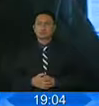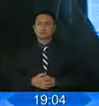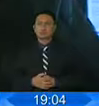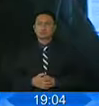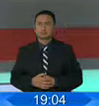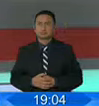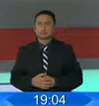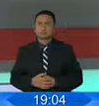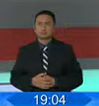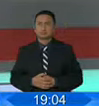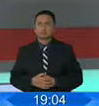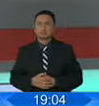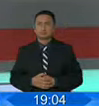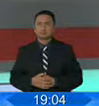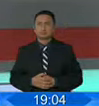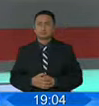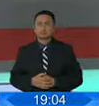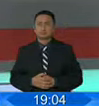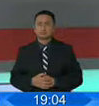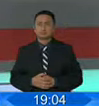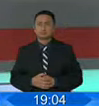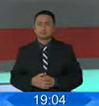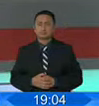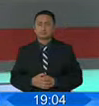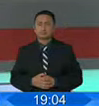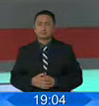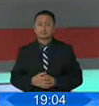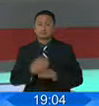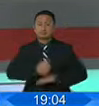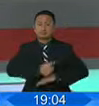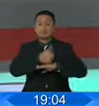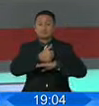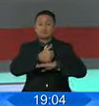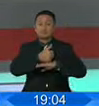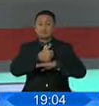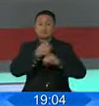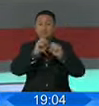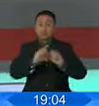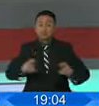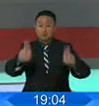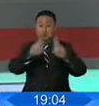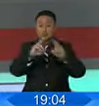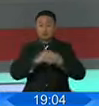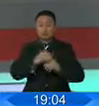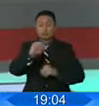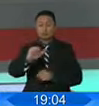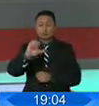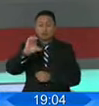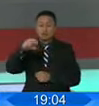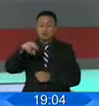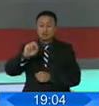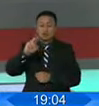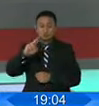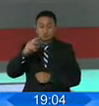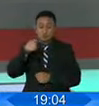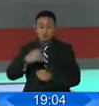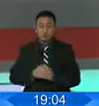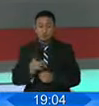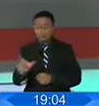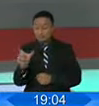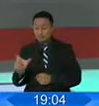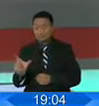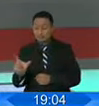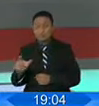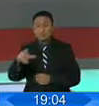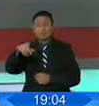Gallo. El alto comisionado de las Naciones Unidas para los Refugiados, ACNUR, aclaró que no le otorgó el carnet de refugiado a